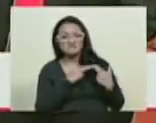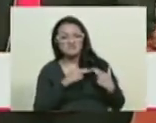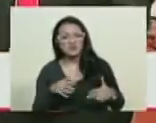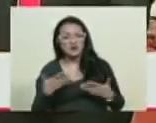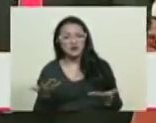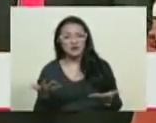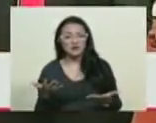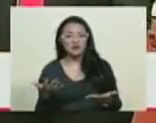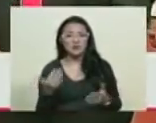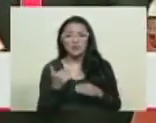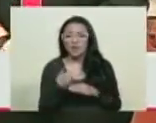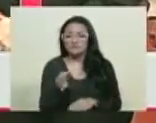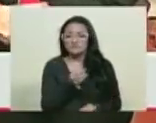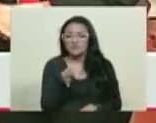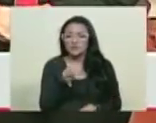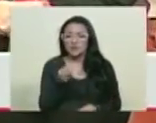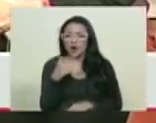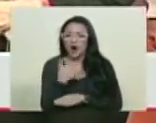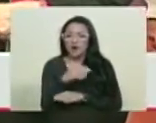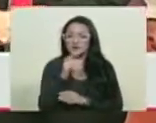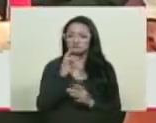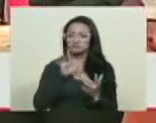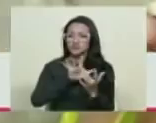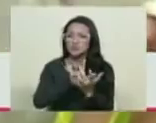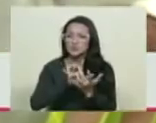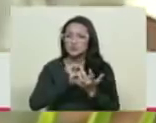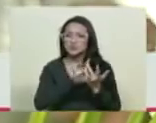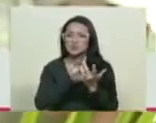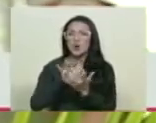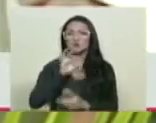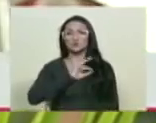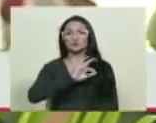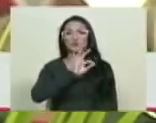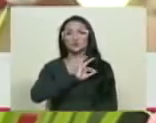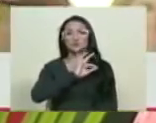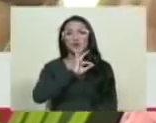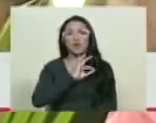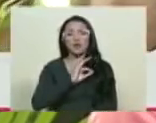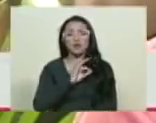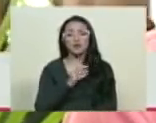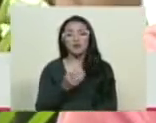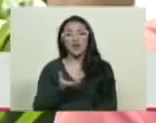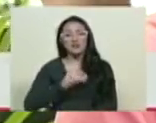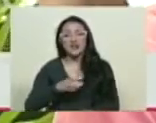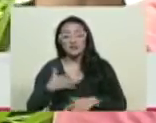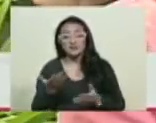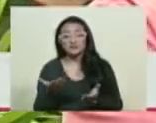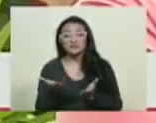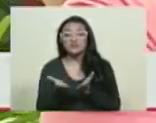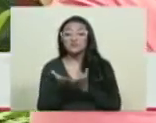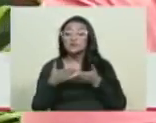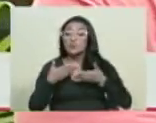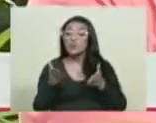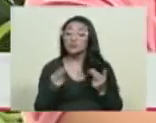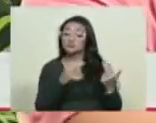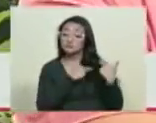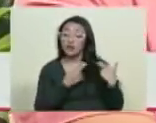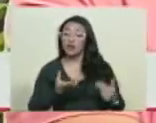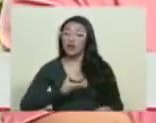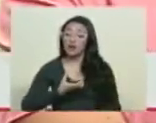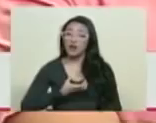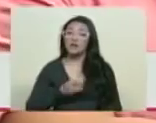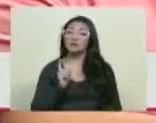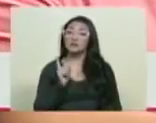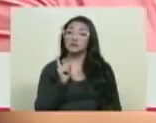gobierno de calle el gobierno social los alcaldes se tienen que encargar de los servicios públicos el